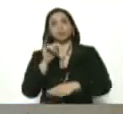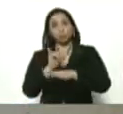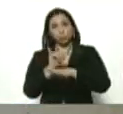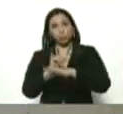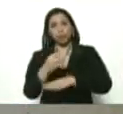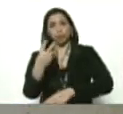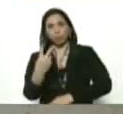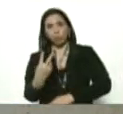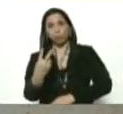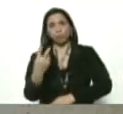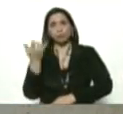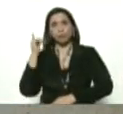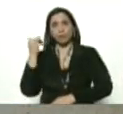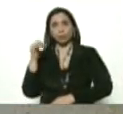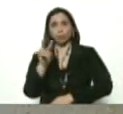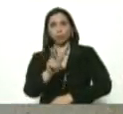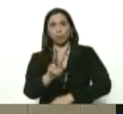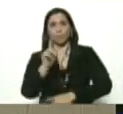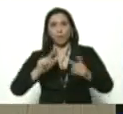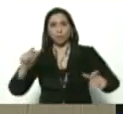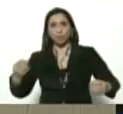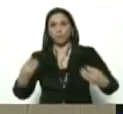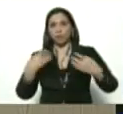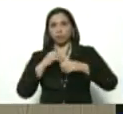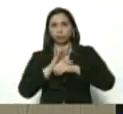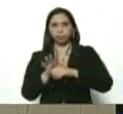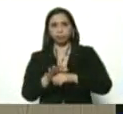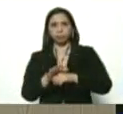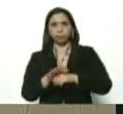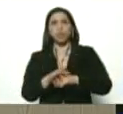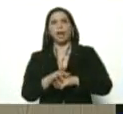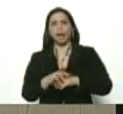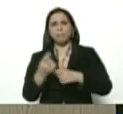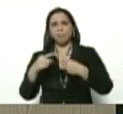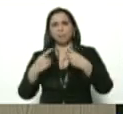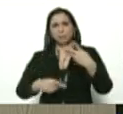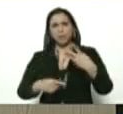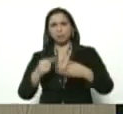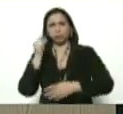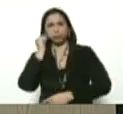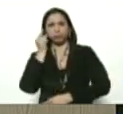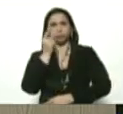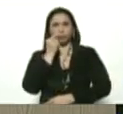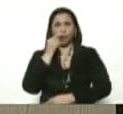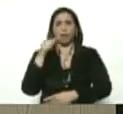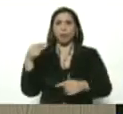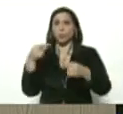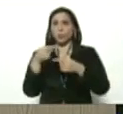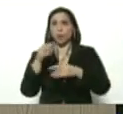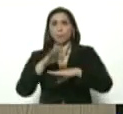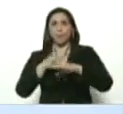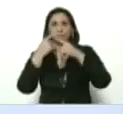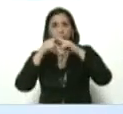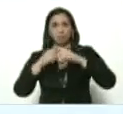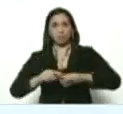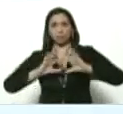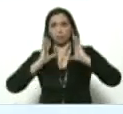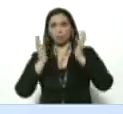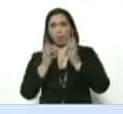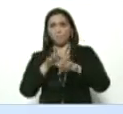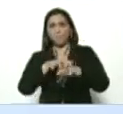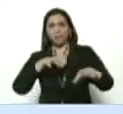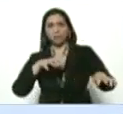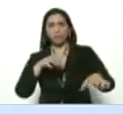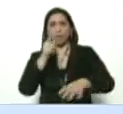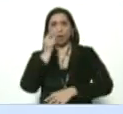q2 cas el esquema la distribución por sexo es similar a la que ocurre en las estadísticas mundiales mayoría del